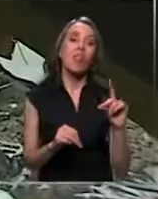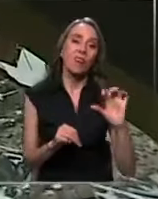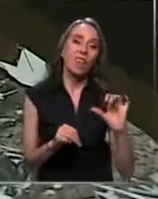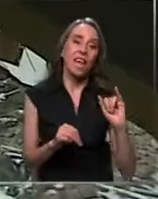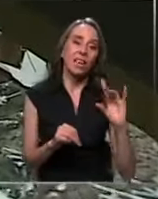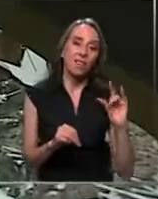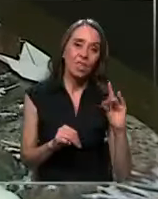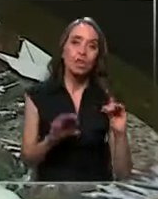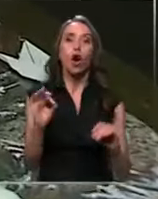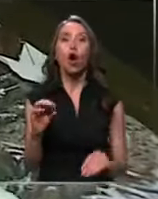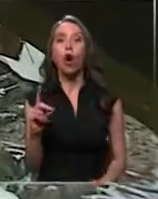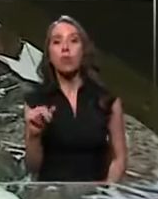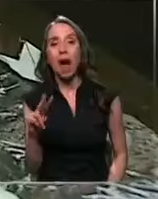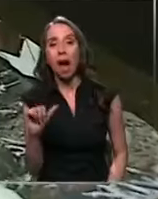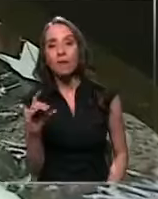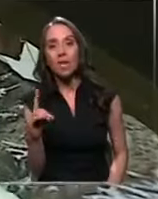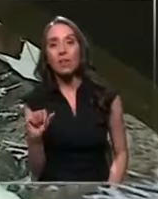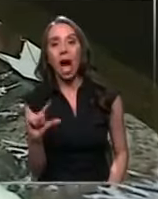Alejandro Campos.